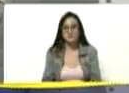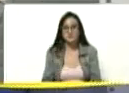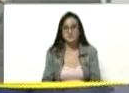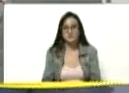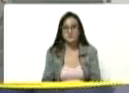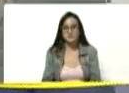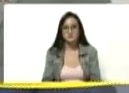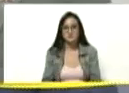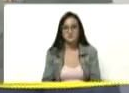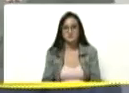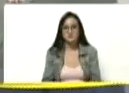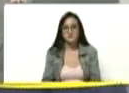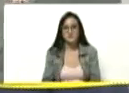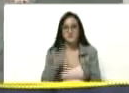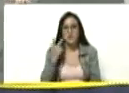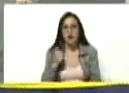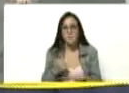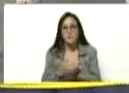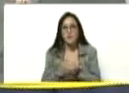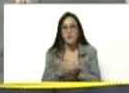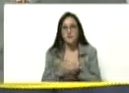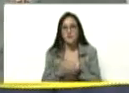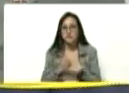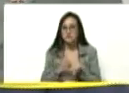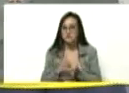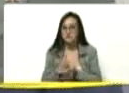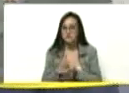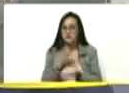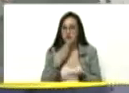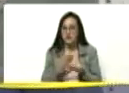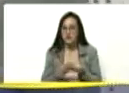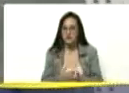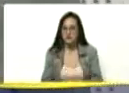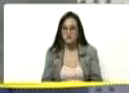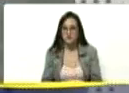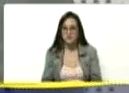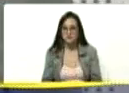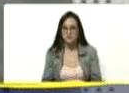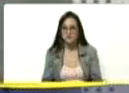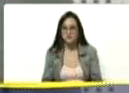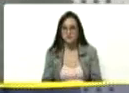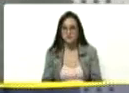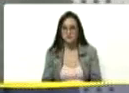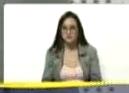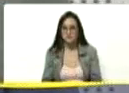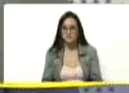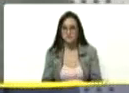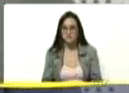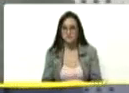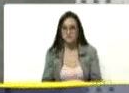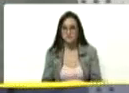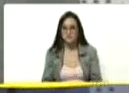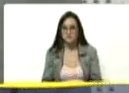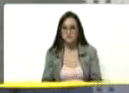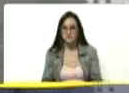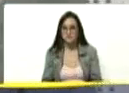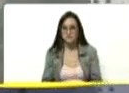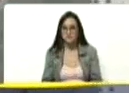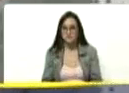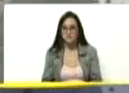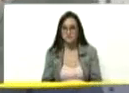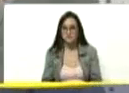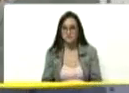humanitarian support, por su apoyo humanitario constante in the immediate aftermath of some of the Caribbean's most damaging natural disasters